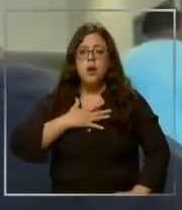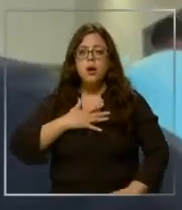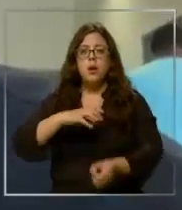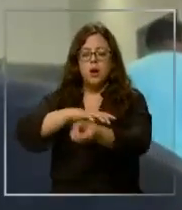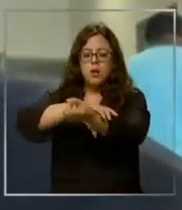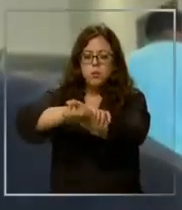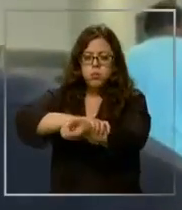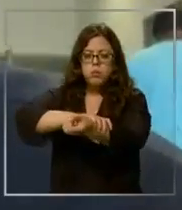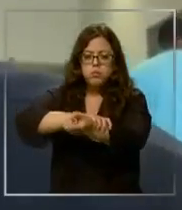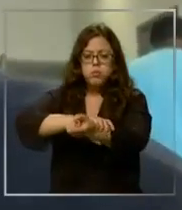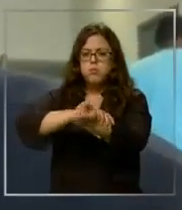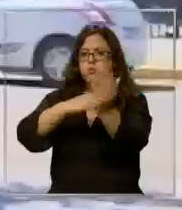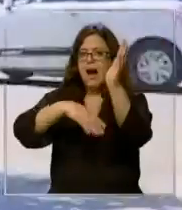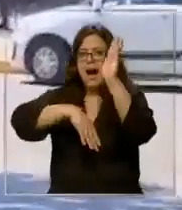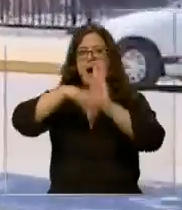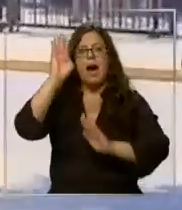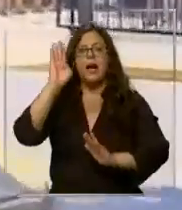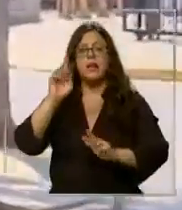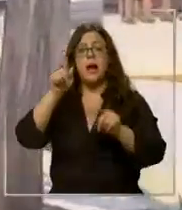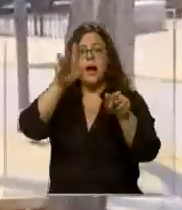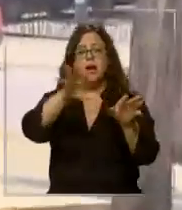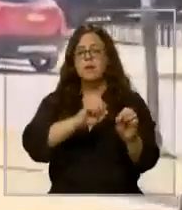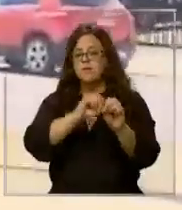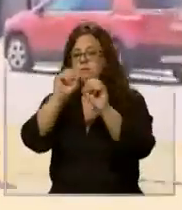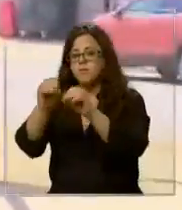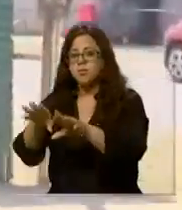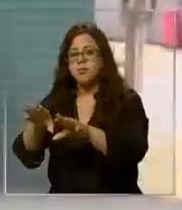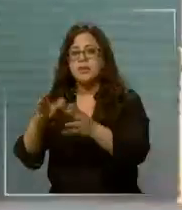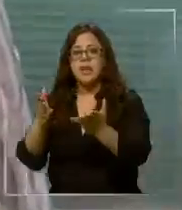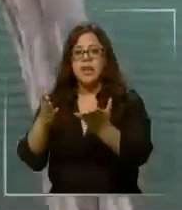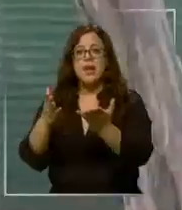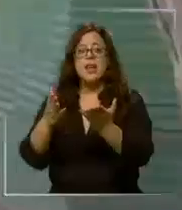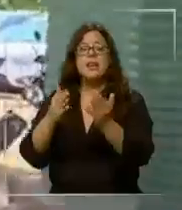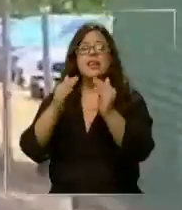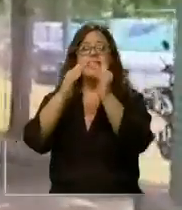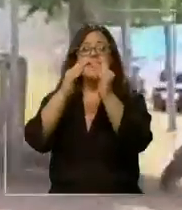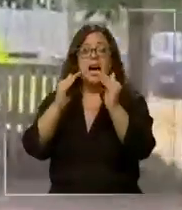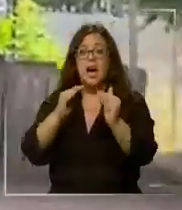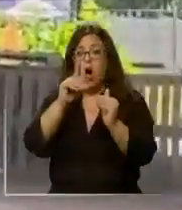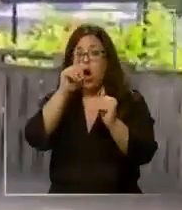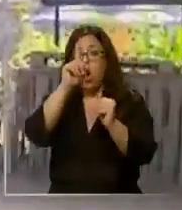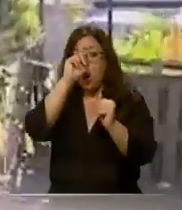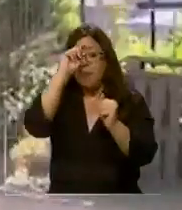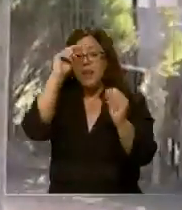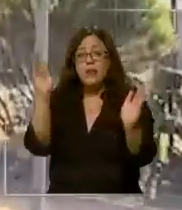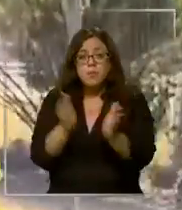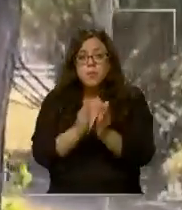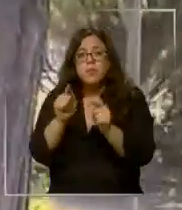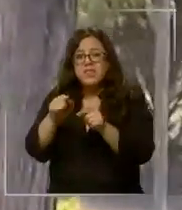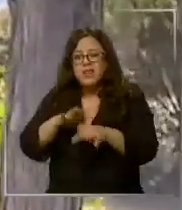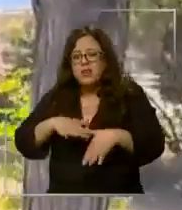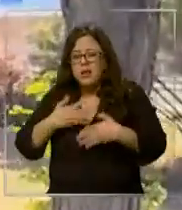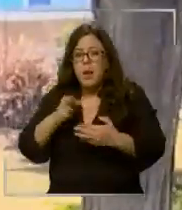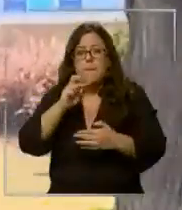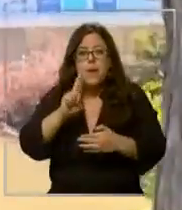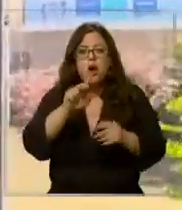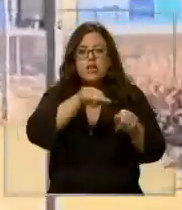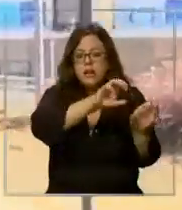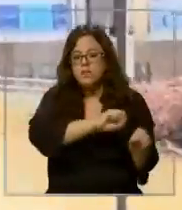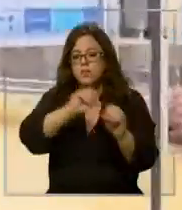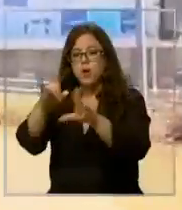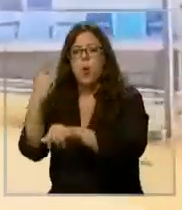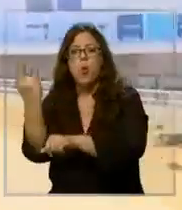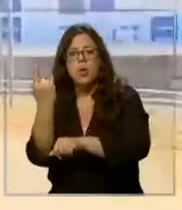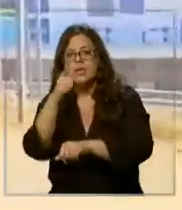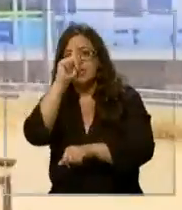la presión, la tenía altísima. La llevaron a un consultorio en Algarrobo, pero los síntomas empeoraron. Por ello fue trasladada de urgencia al hospital de